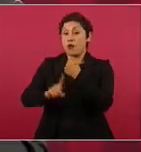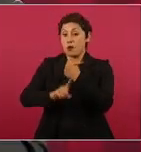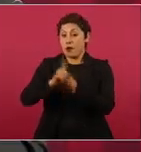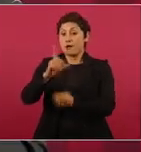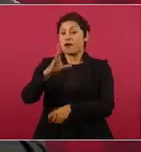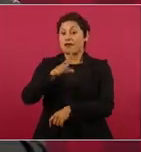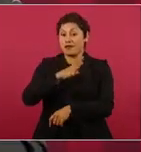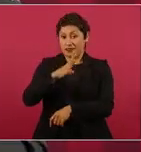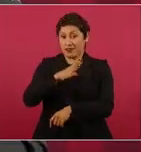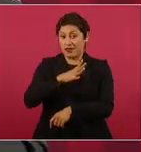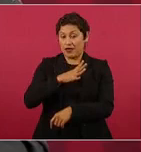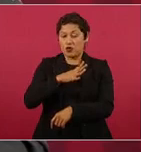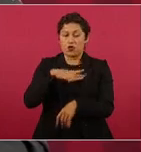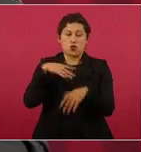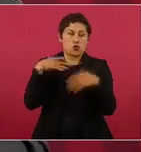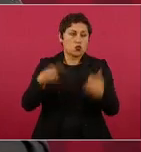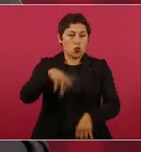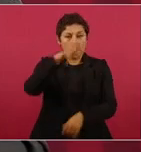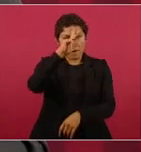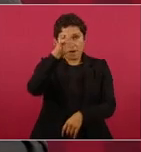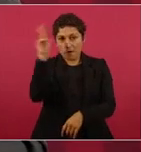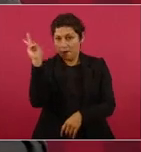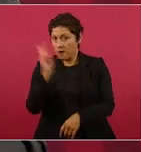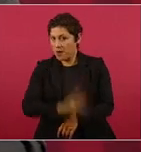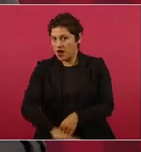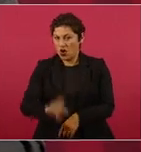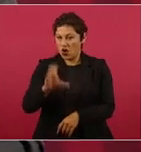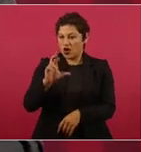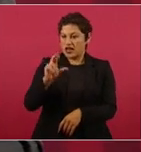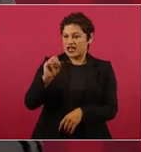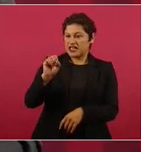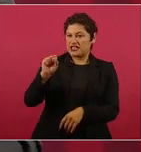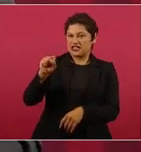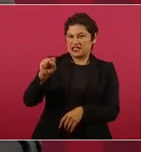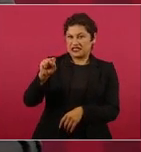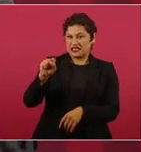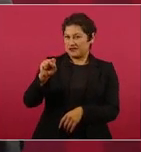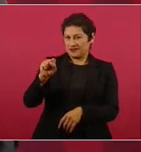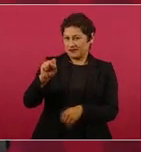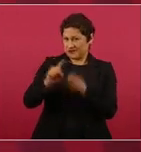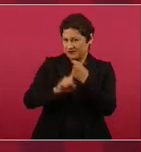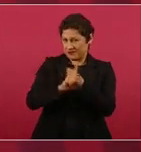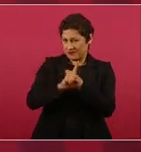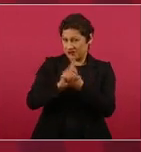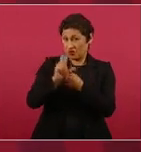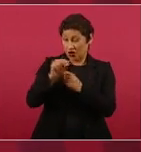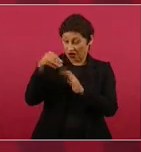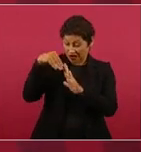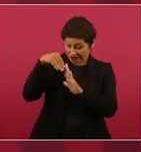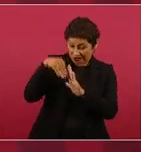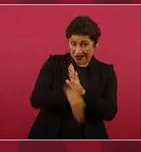que una crisis, era una decadencia, porque no